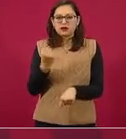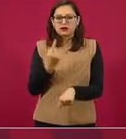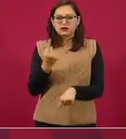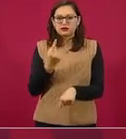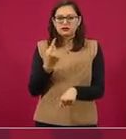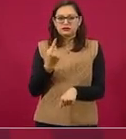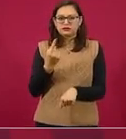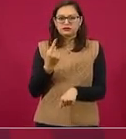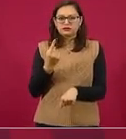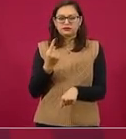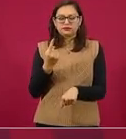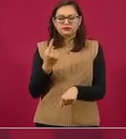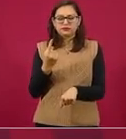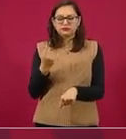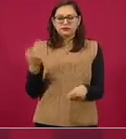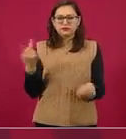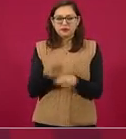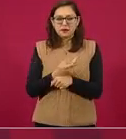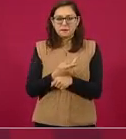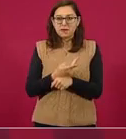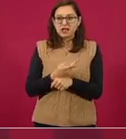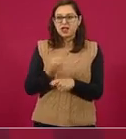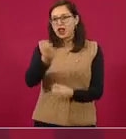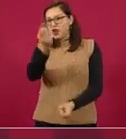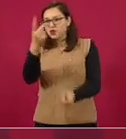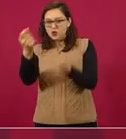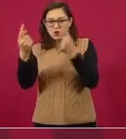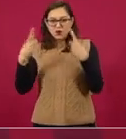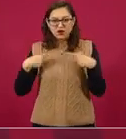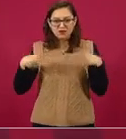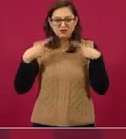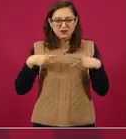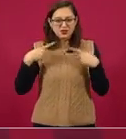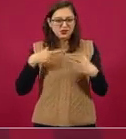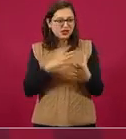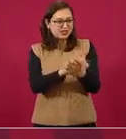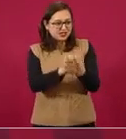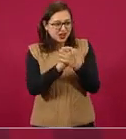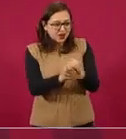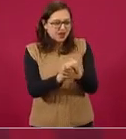lo estaban saludando y pidiéndole autógrafos y todo, pero este,